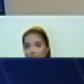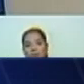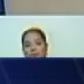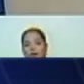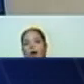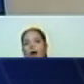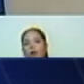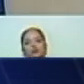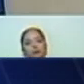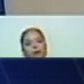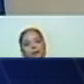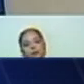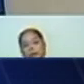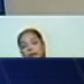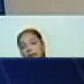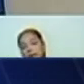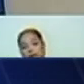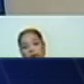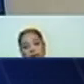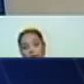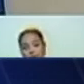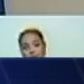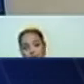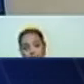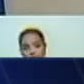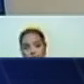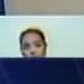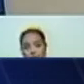estos hechos lamentables.